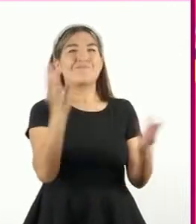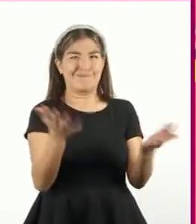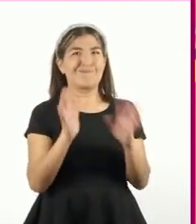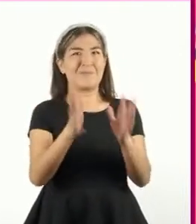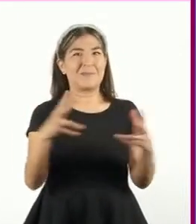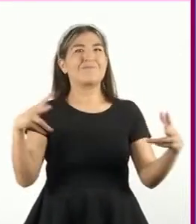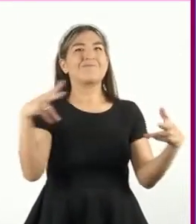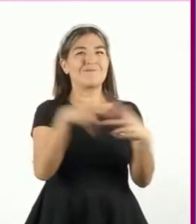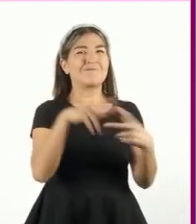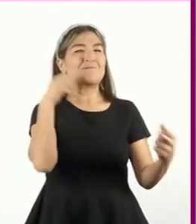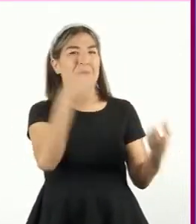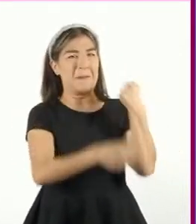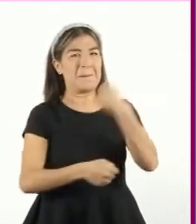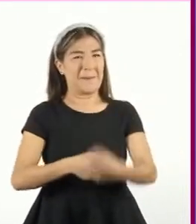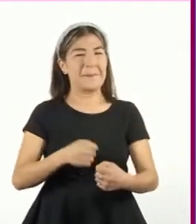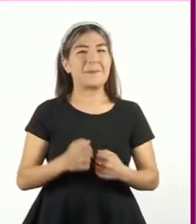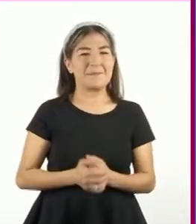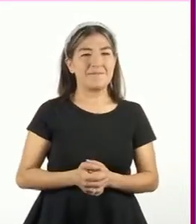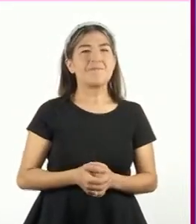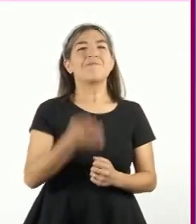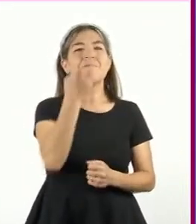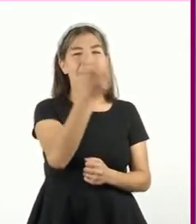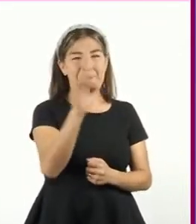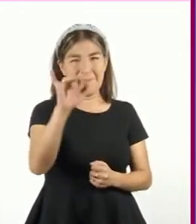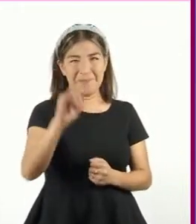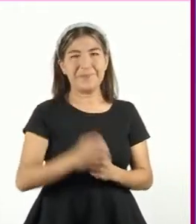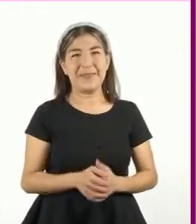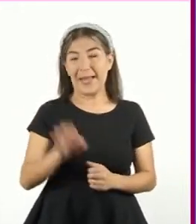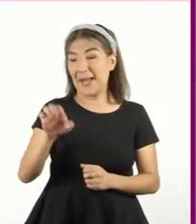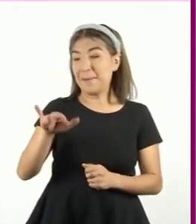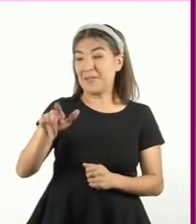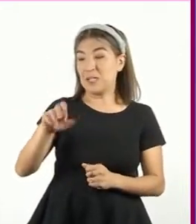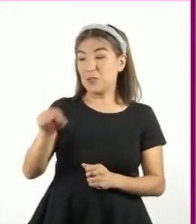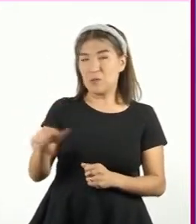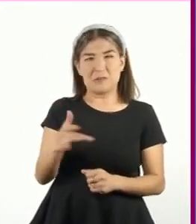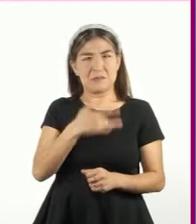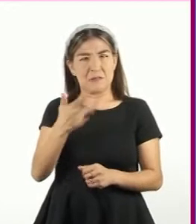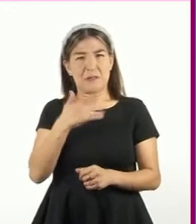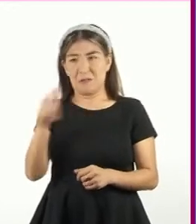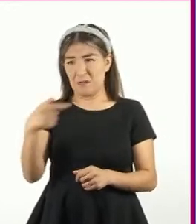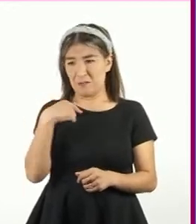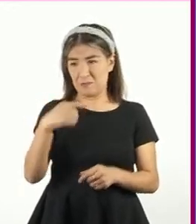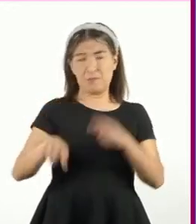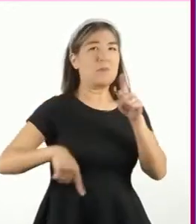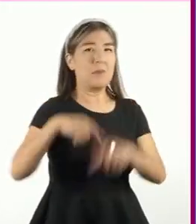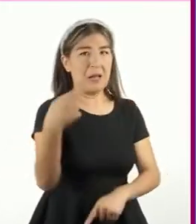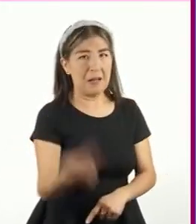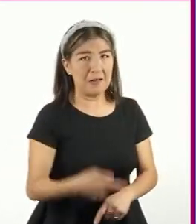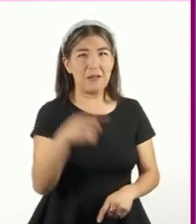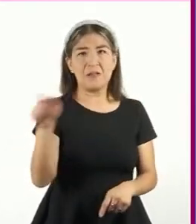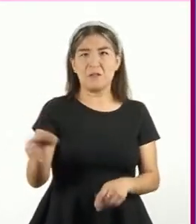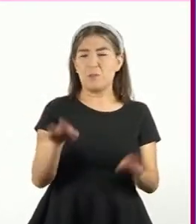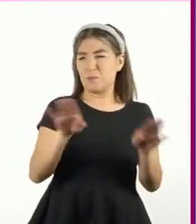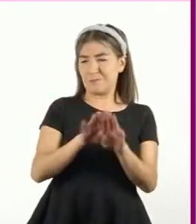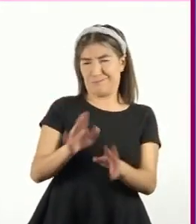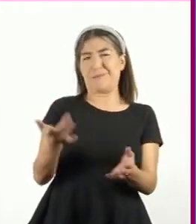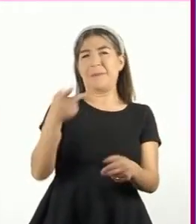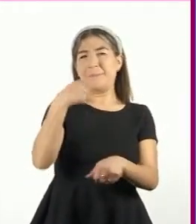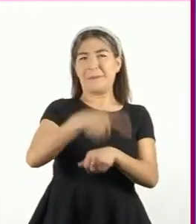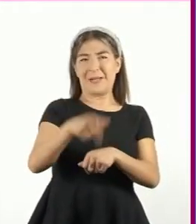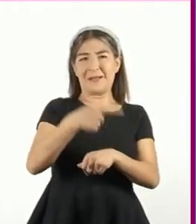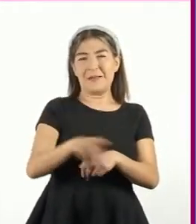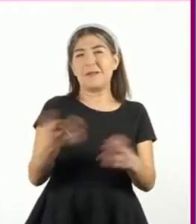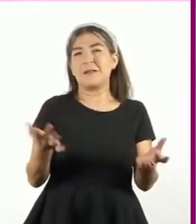golpes. Sí, Emilio sintió que su integridad física estaba en peligro por